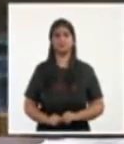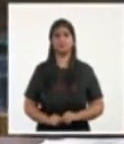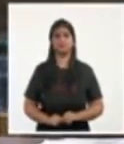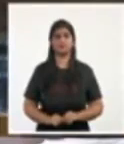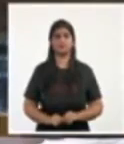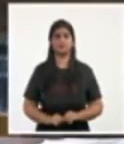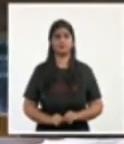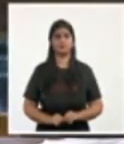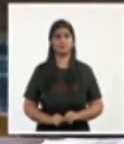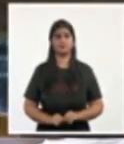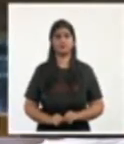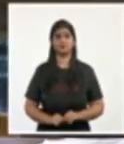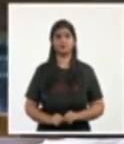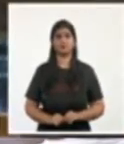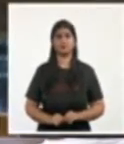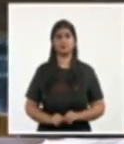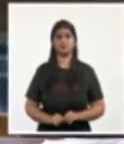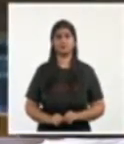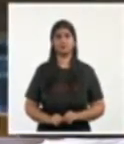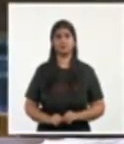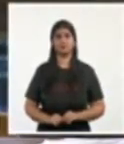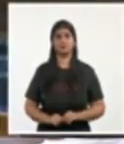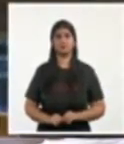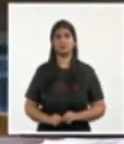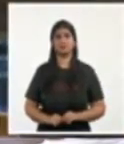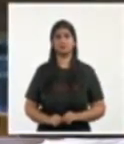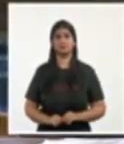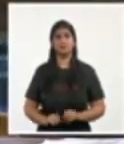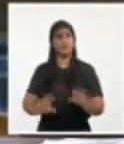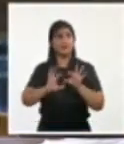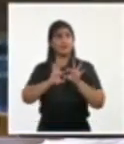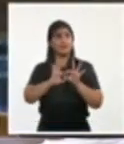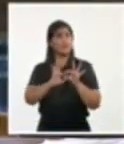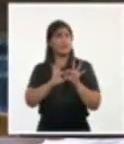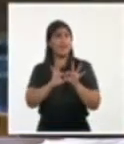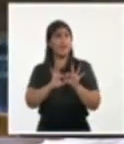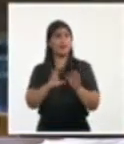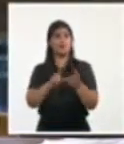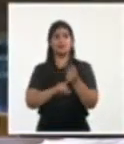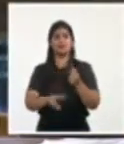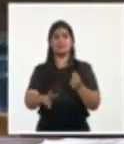se ha estado explicando, se concentran en Matanza, con